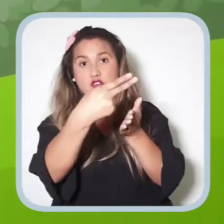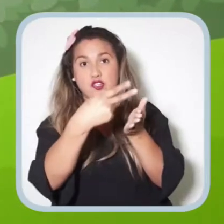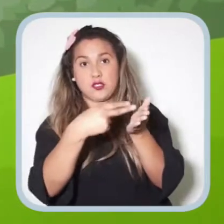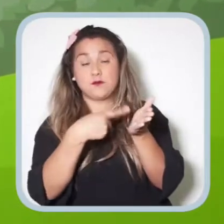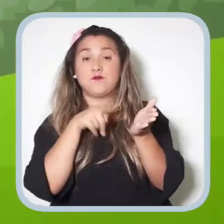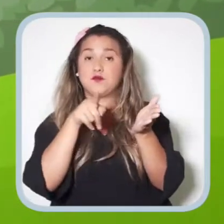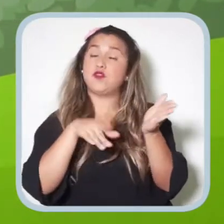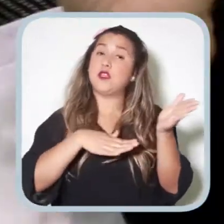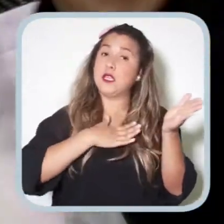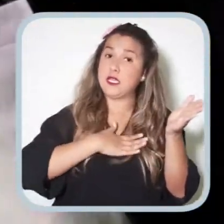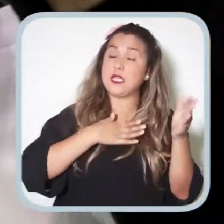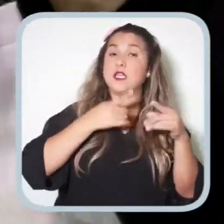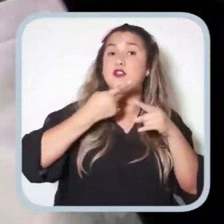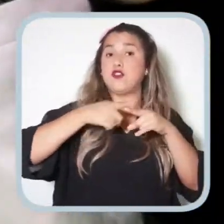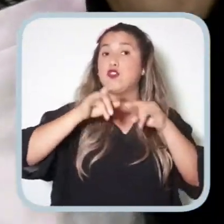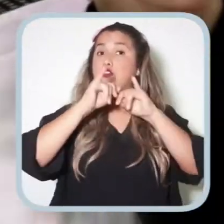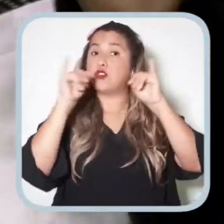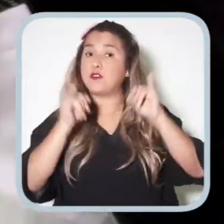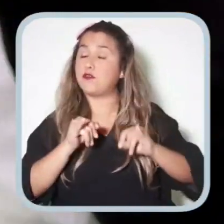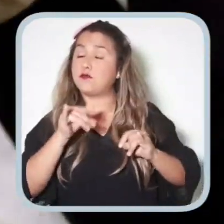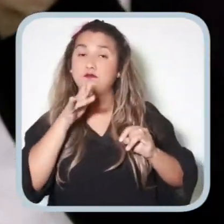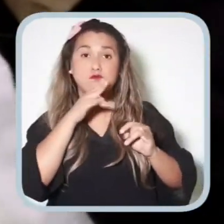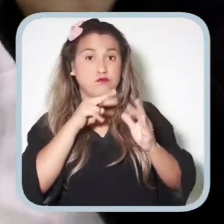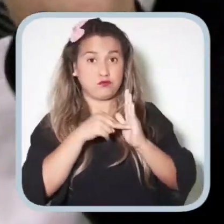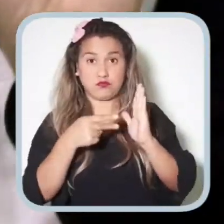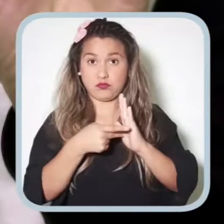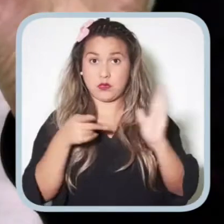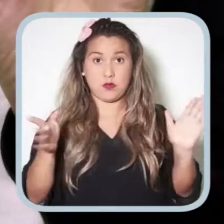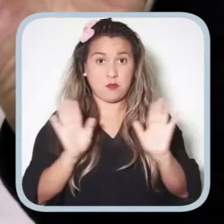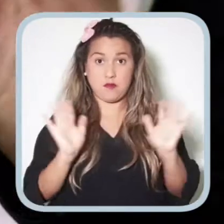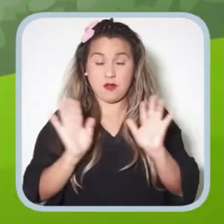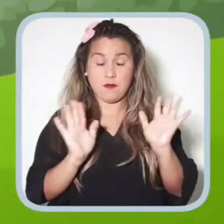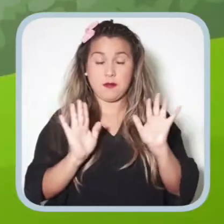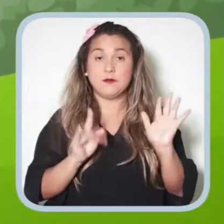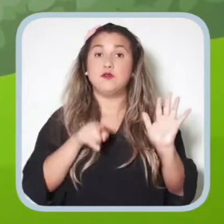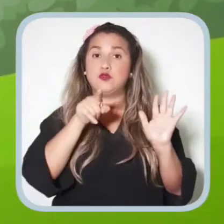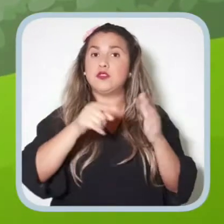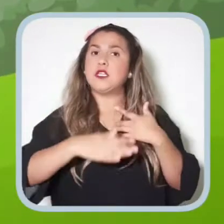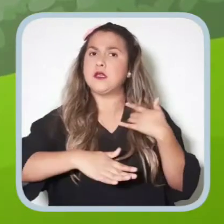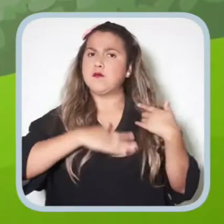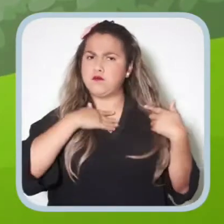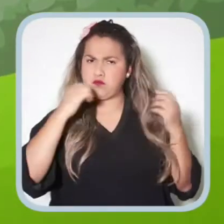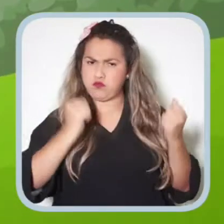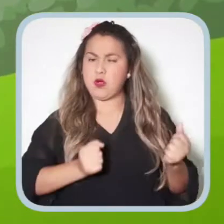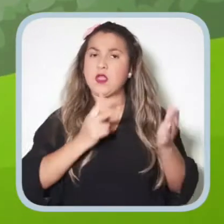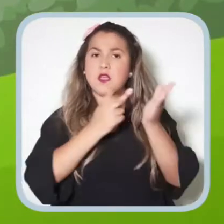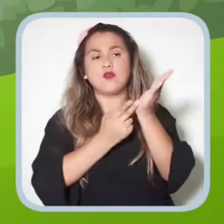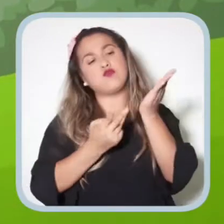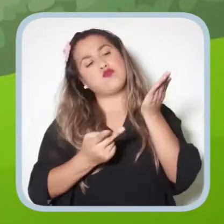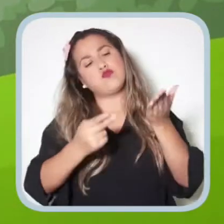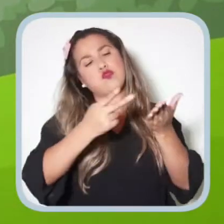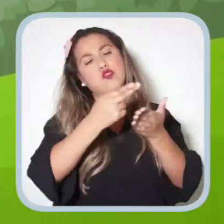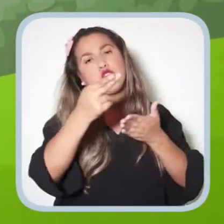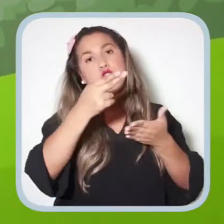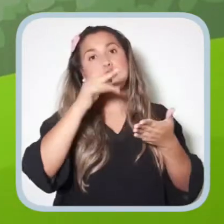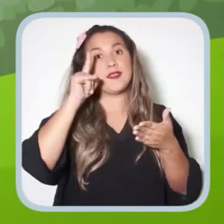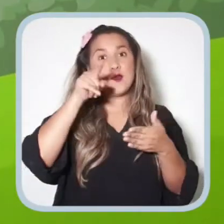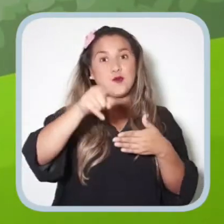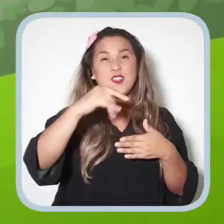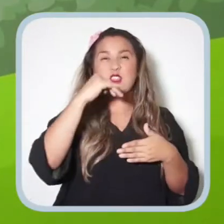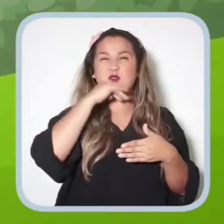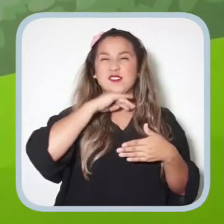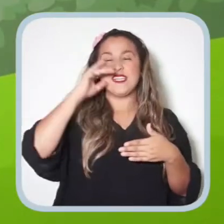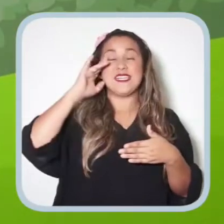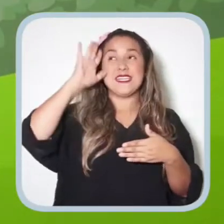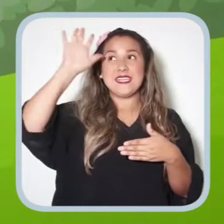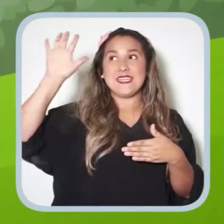forma, no hay problema. Pueden cortarlo de la manera que quieran. La idea es que ocupen toda su creatividad